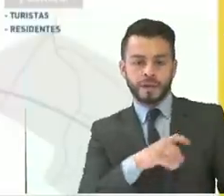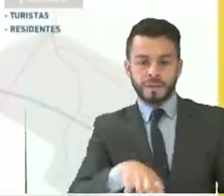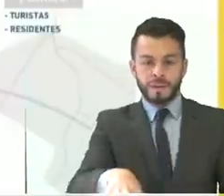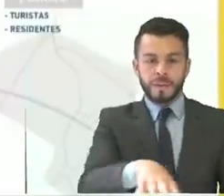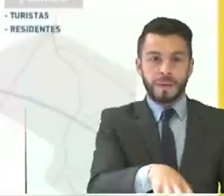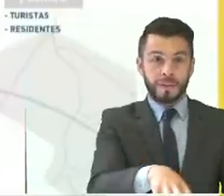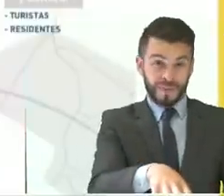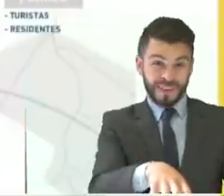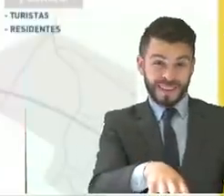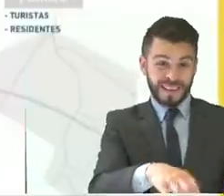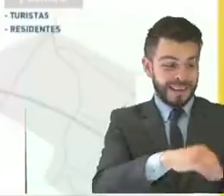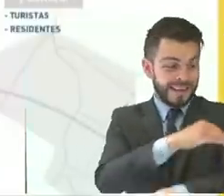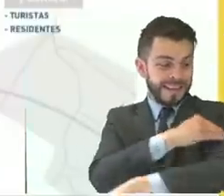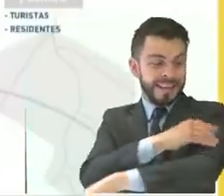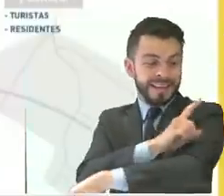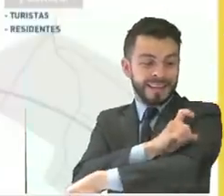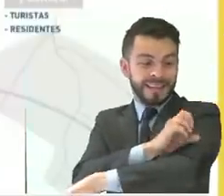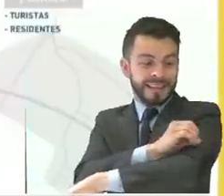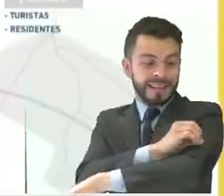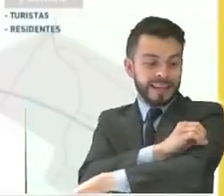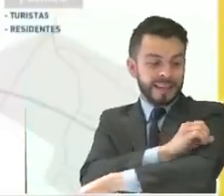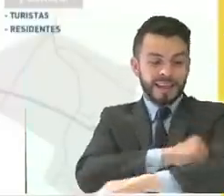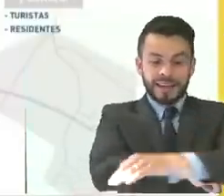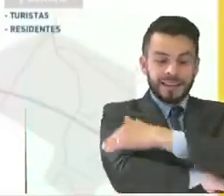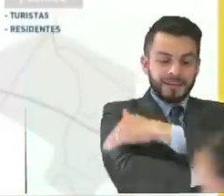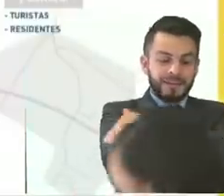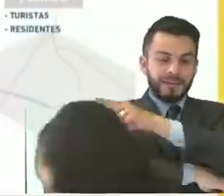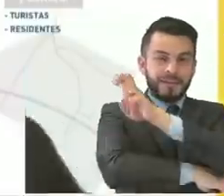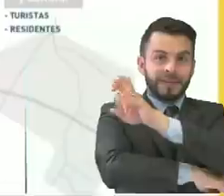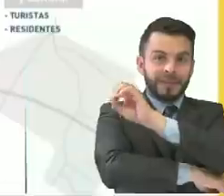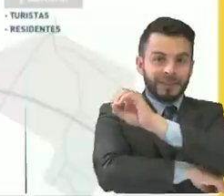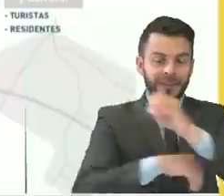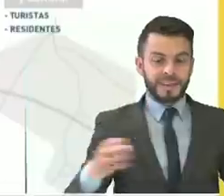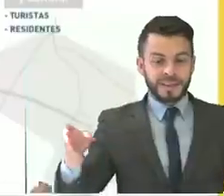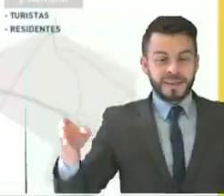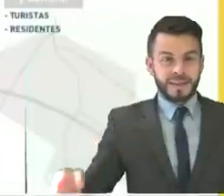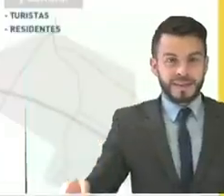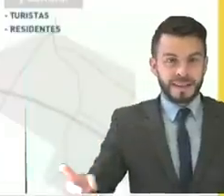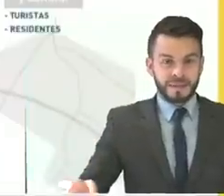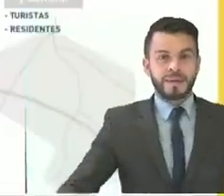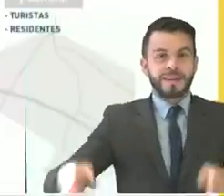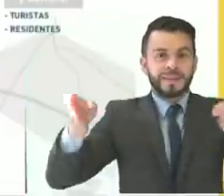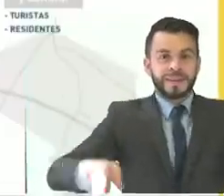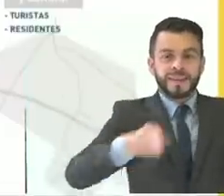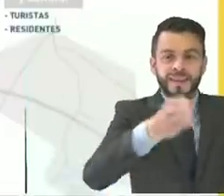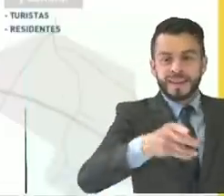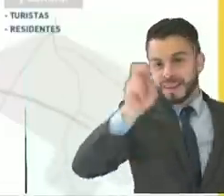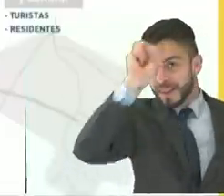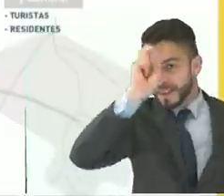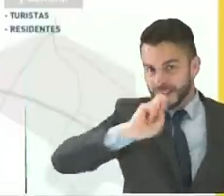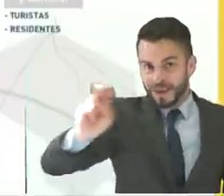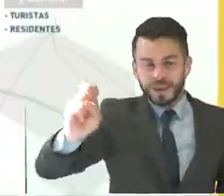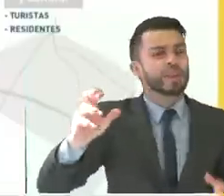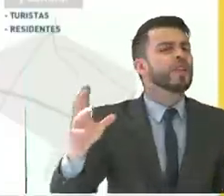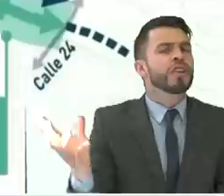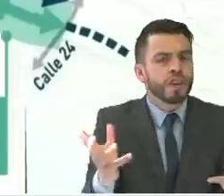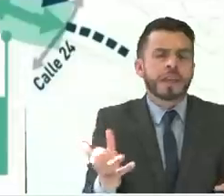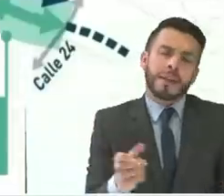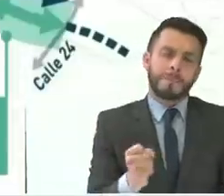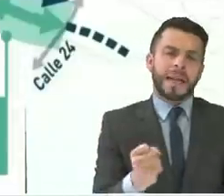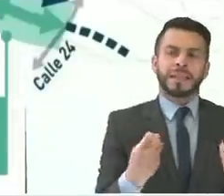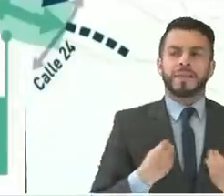y 70, o incluso también muy diferente a la zona hacia el norte en las áreas más